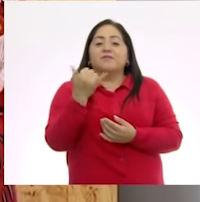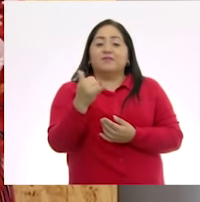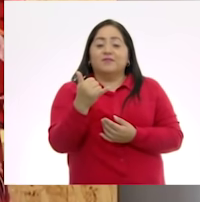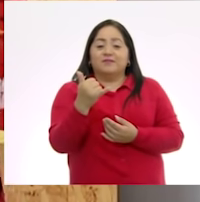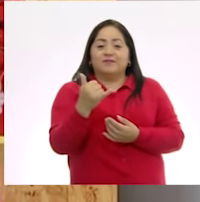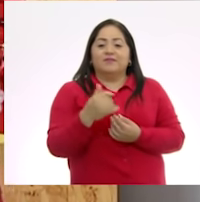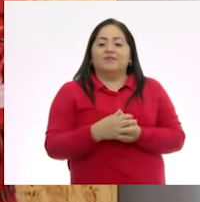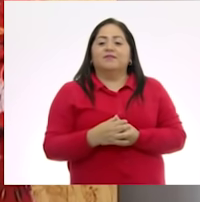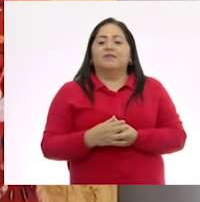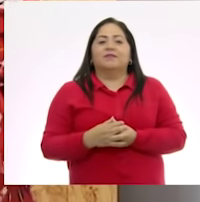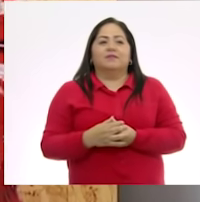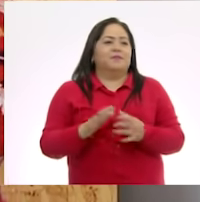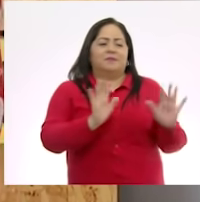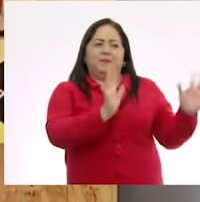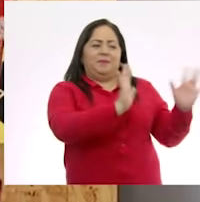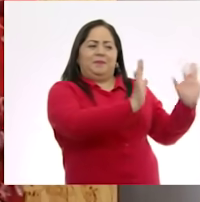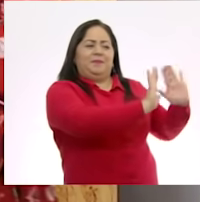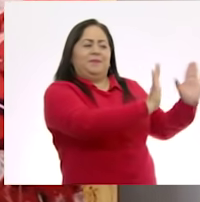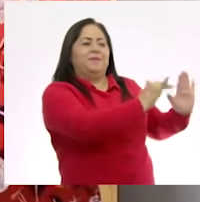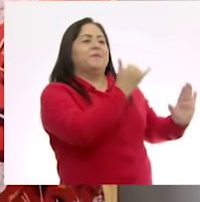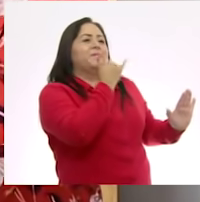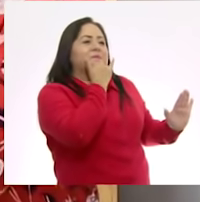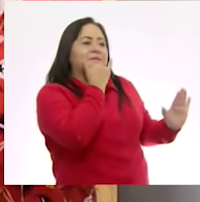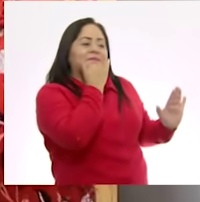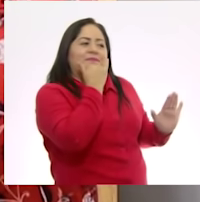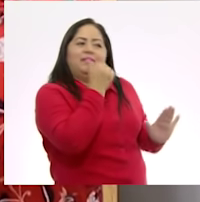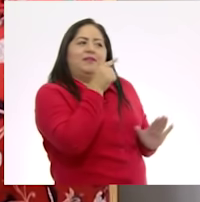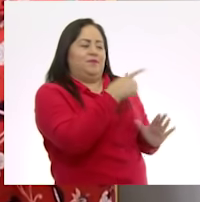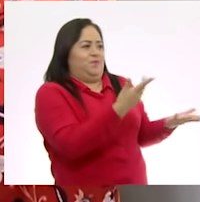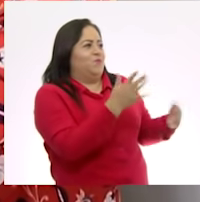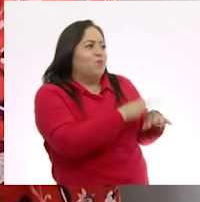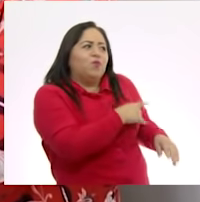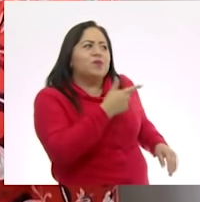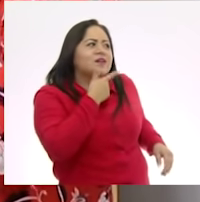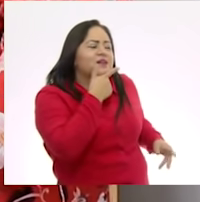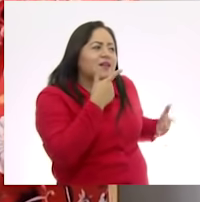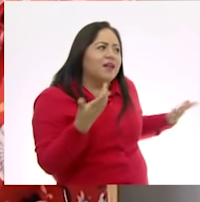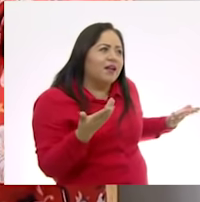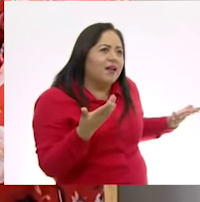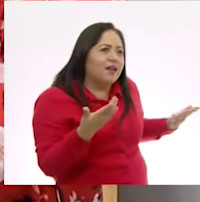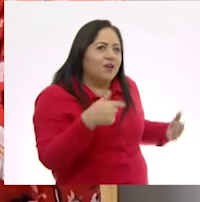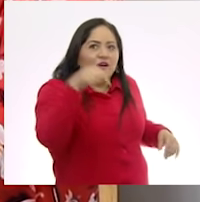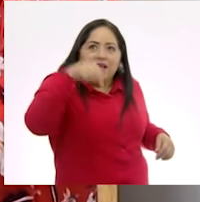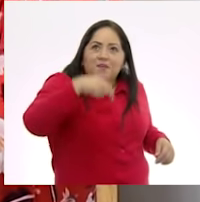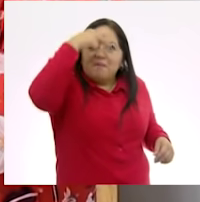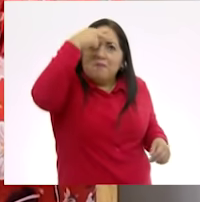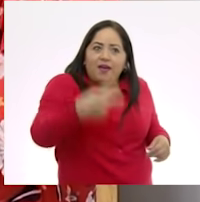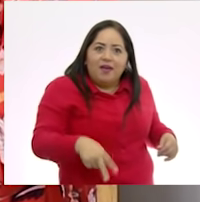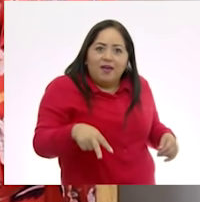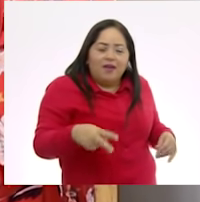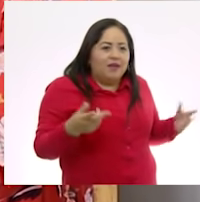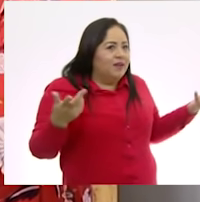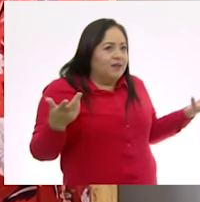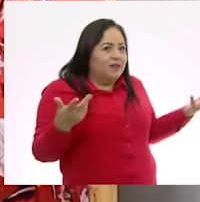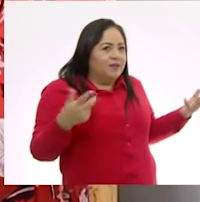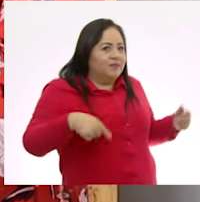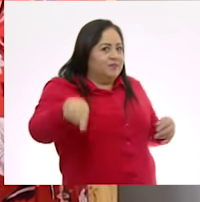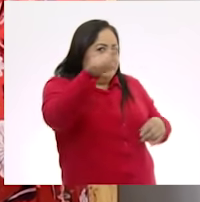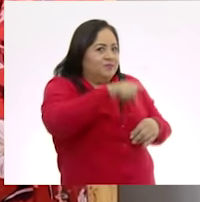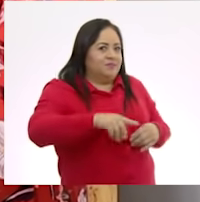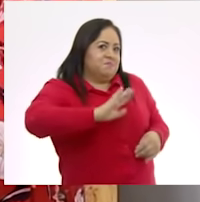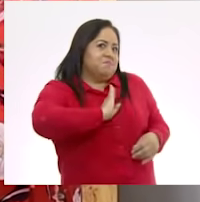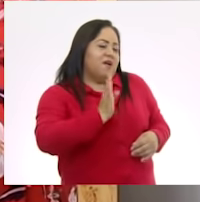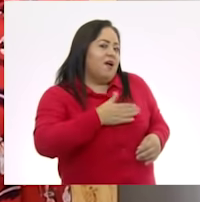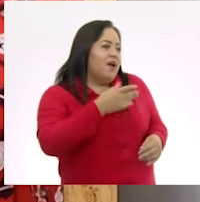nice fellow. A ver, a ver, a ver, a ver, a ver, señor Sol, pero ¿por qué en inglés? Si estamos en México, aquí pues casi todos